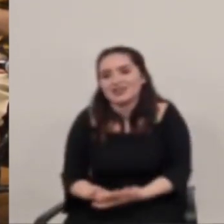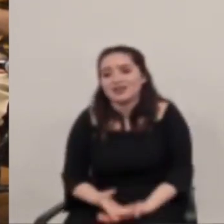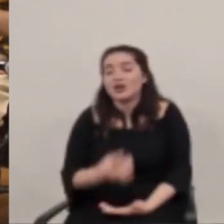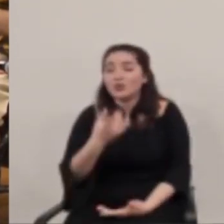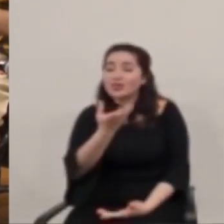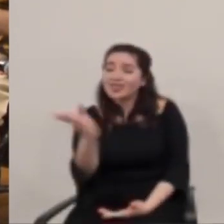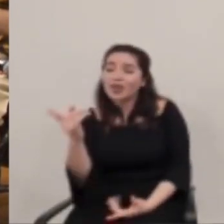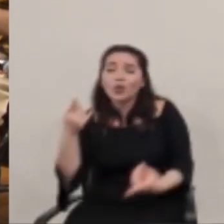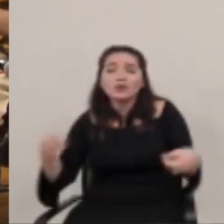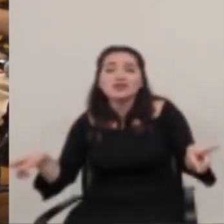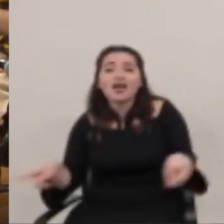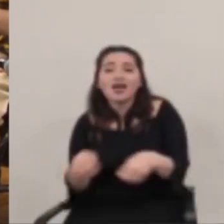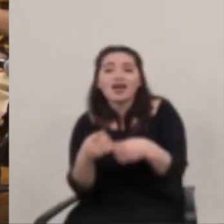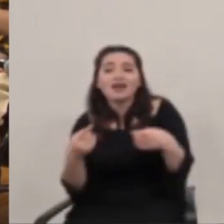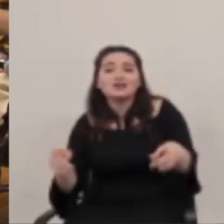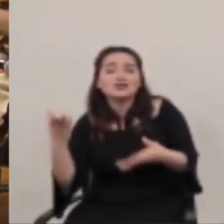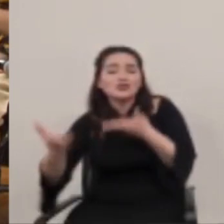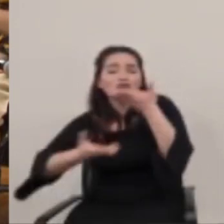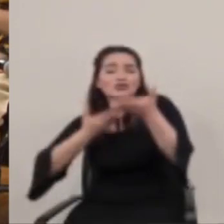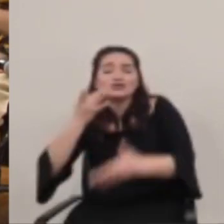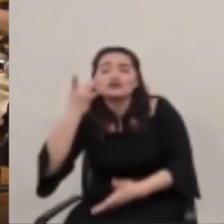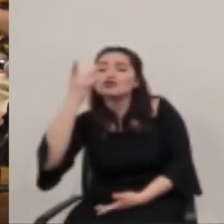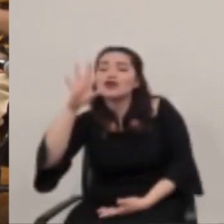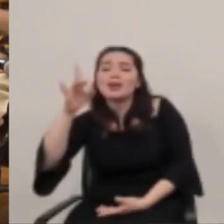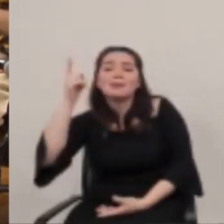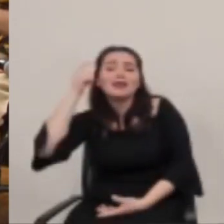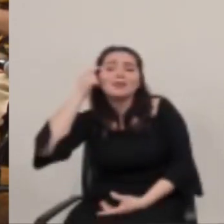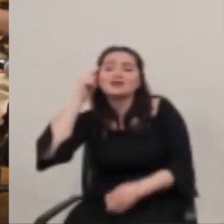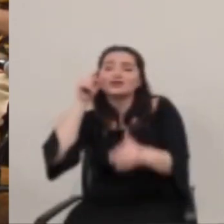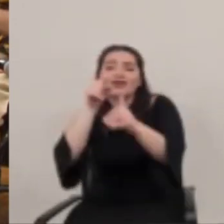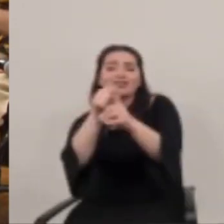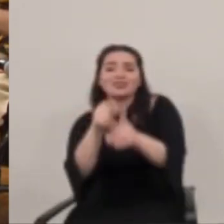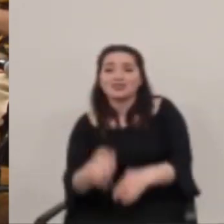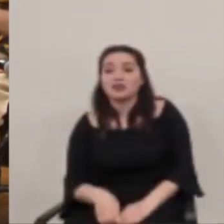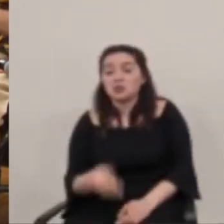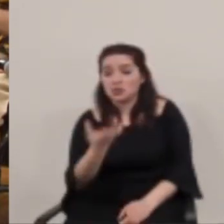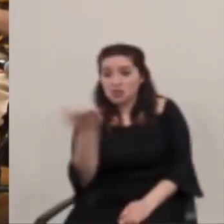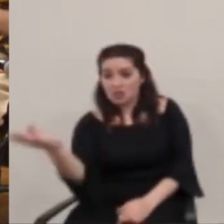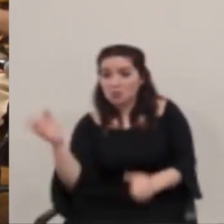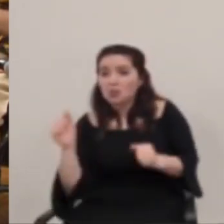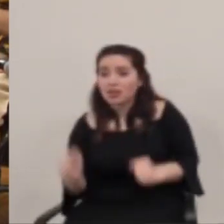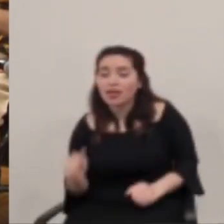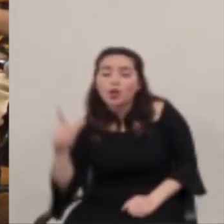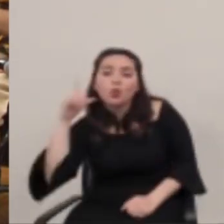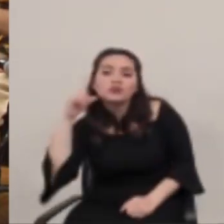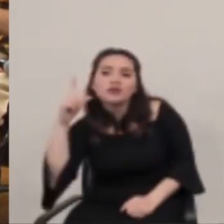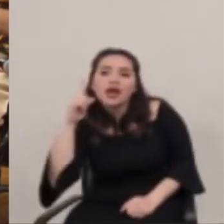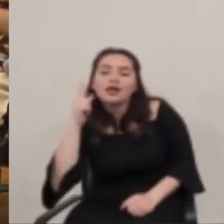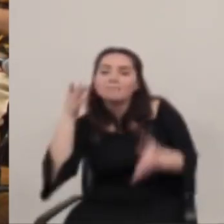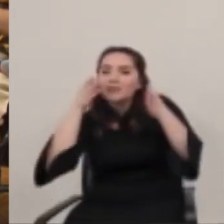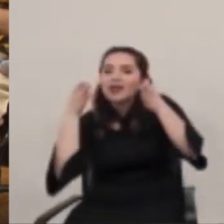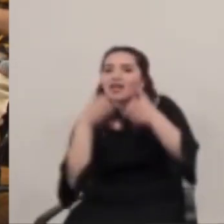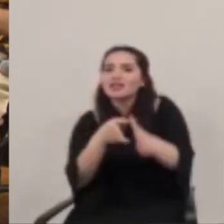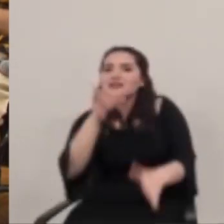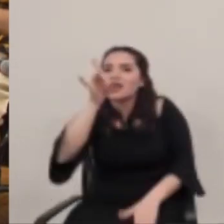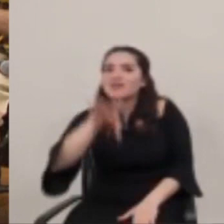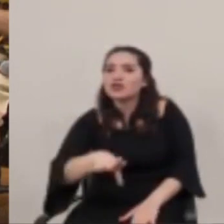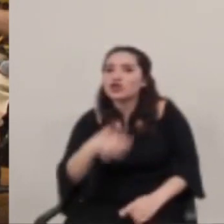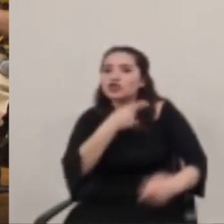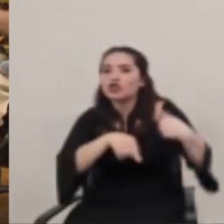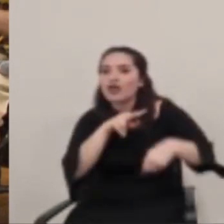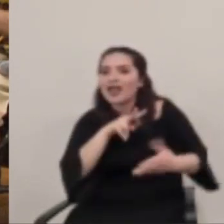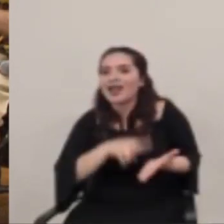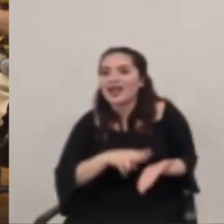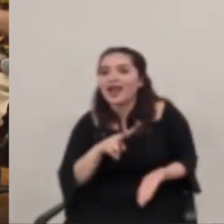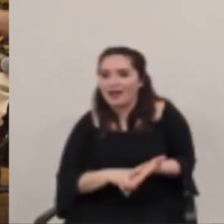en ti, de Víctor Manuel? Bueno, los invito a escucharla, pero con la mirada sabiendo que es una historia real,